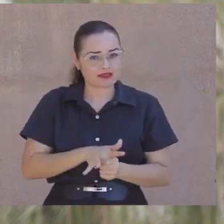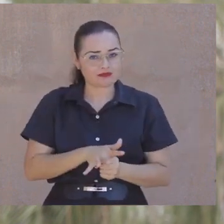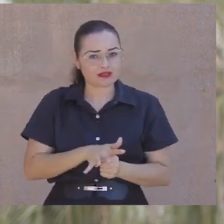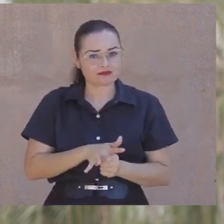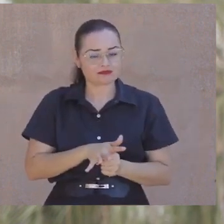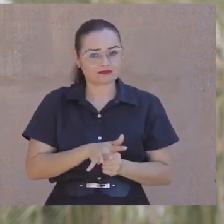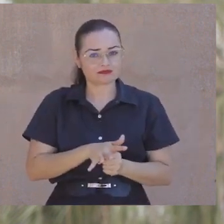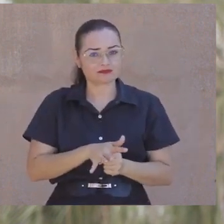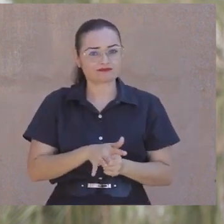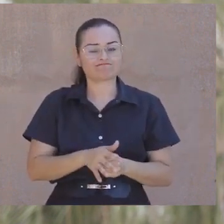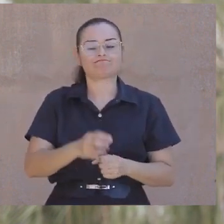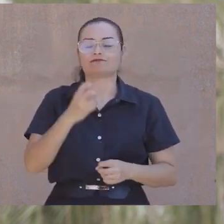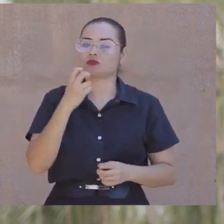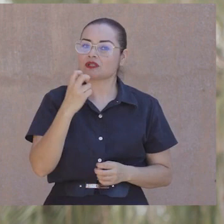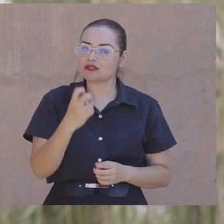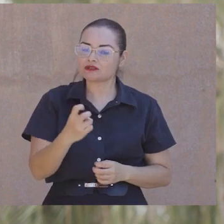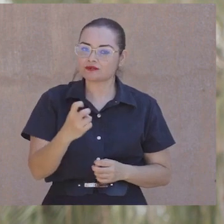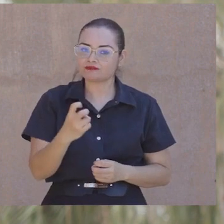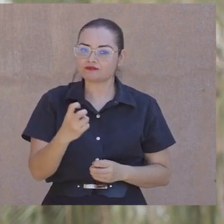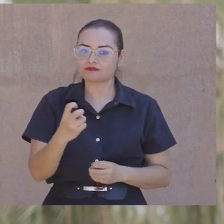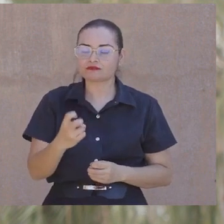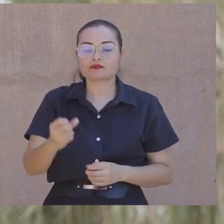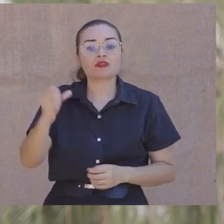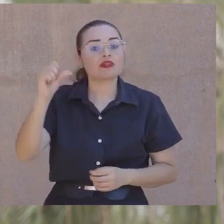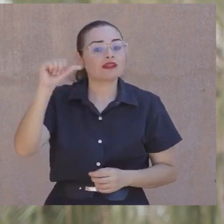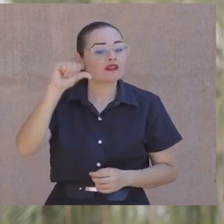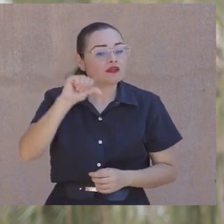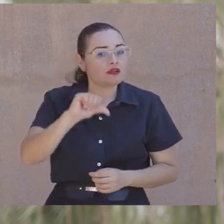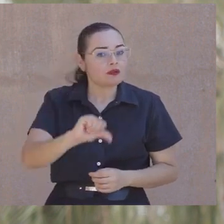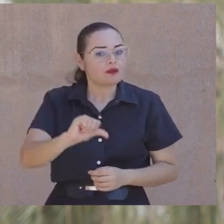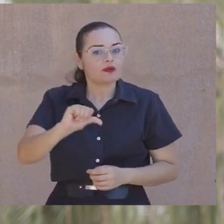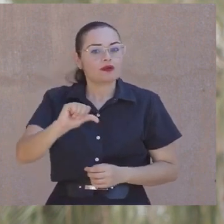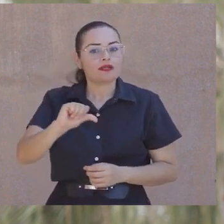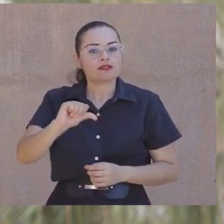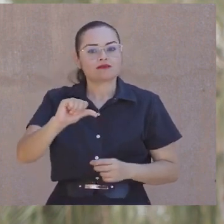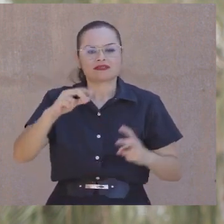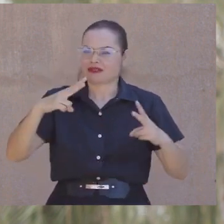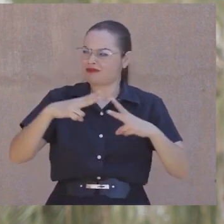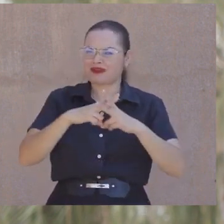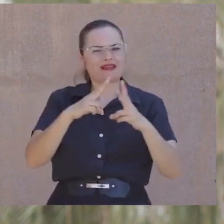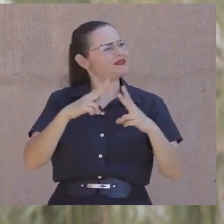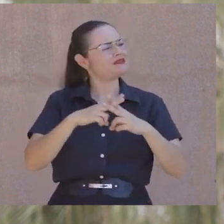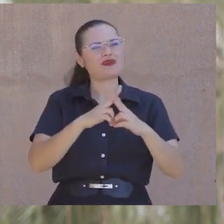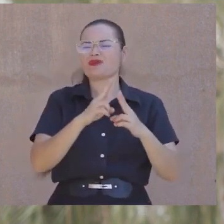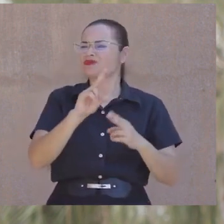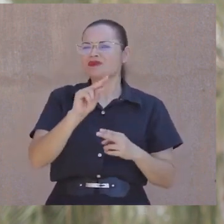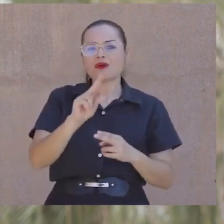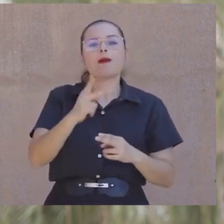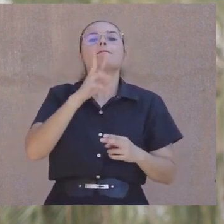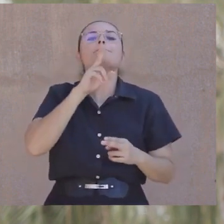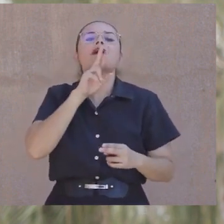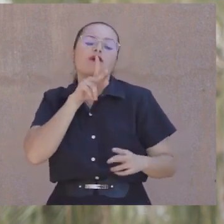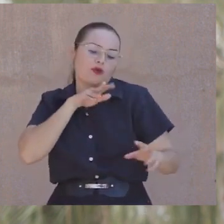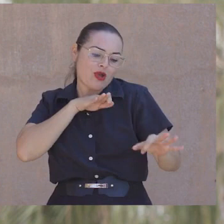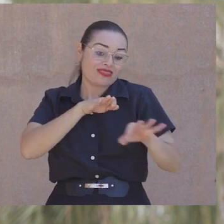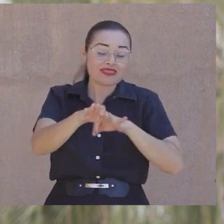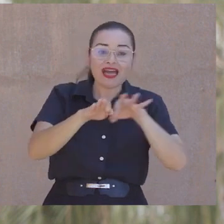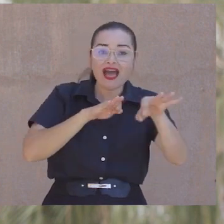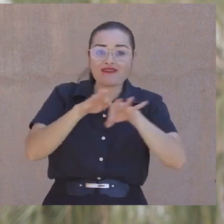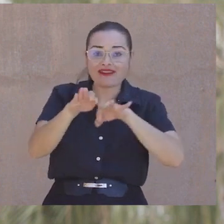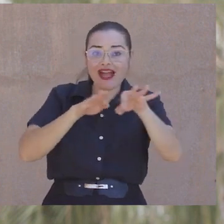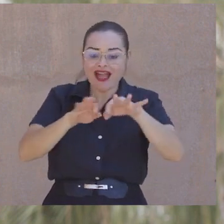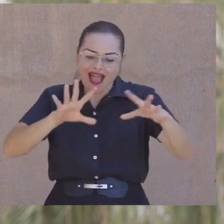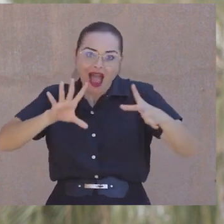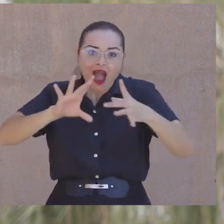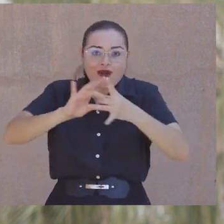esta doble pandemia y es precisamente por esto hoy más que nunca debemos superar las diferencias y